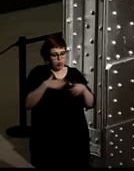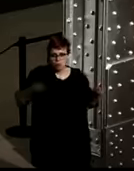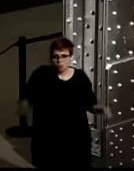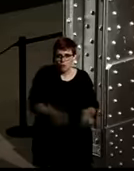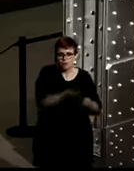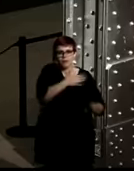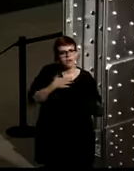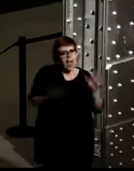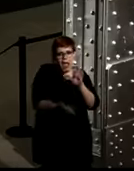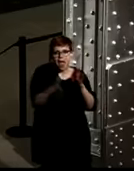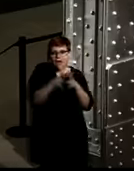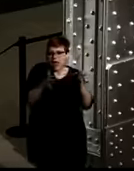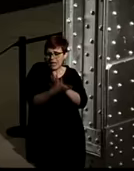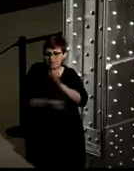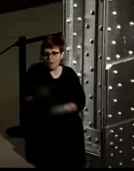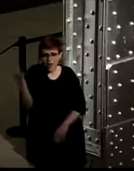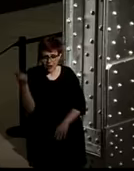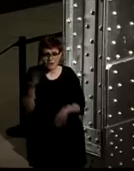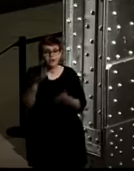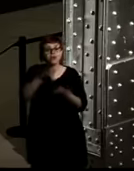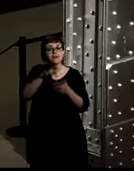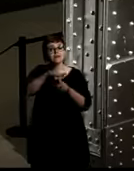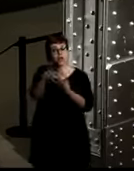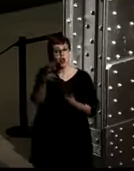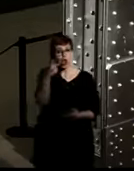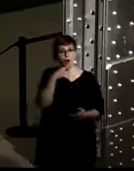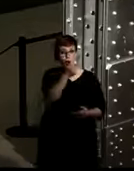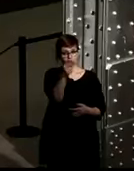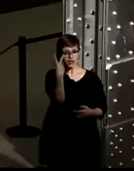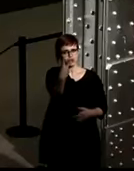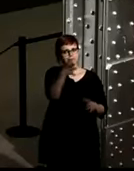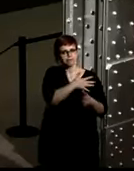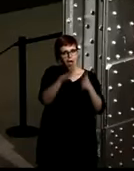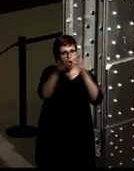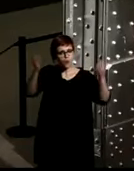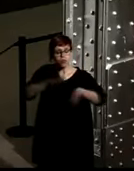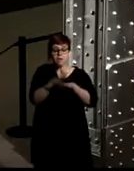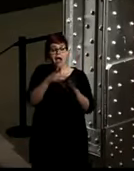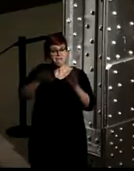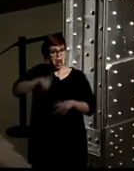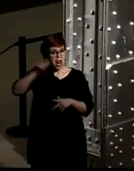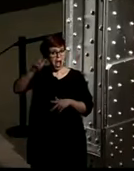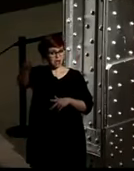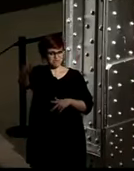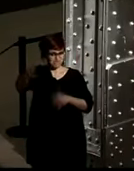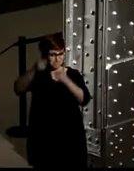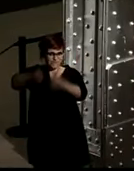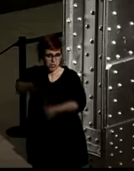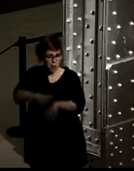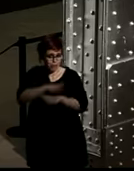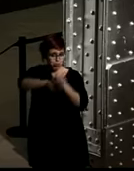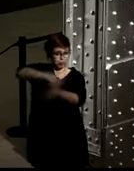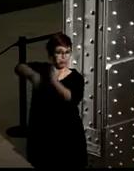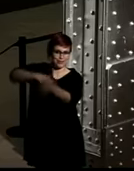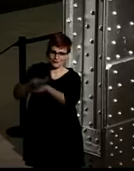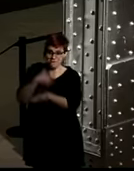mundo tiene ganas de escapar en algún momento de su vida. Y esta es la historia de dos chavales que deciden hacerlo. No van muy lejos, pero igualmente la lían. O sea que